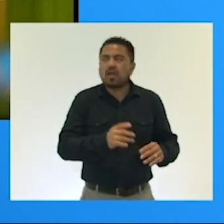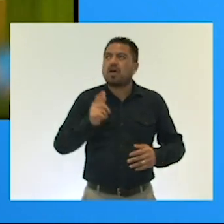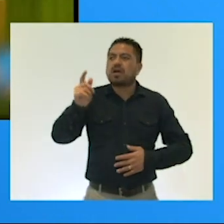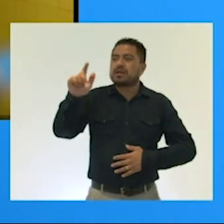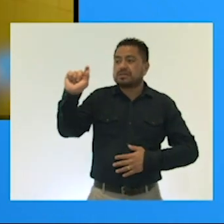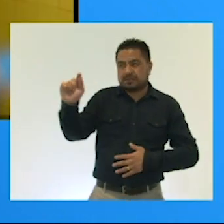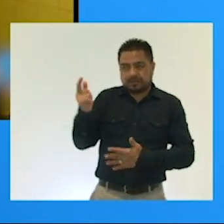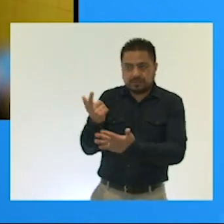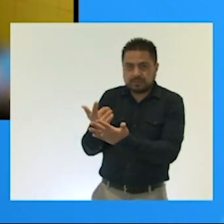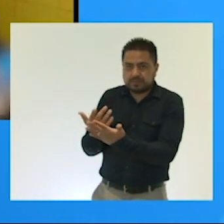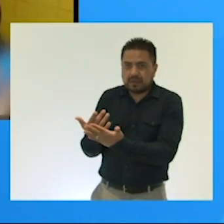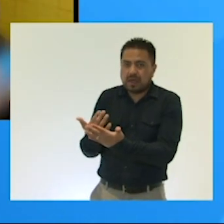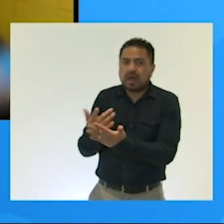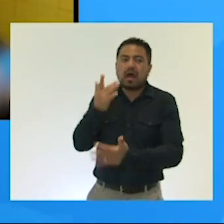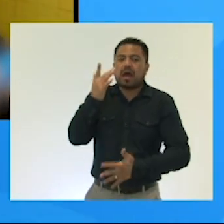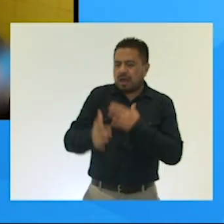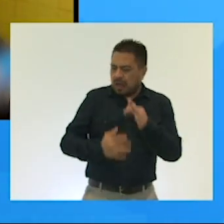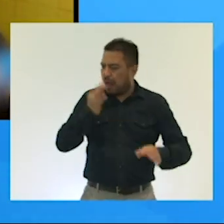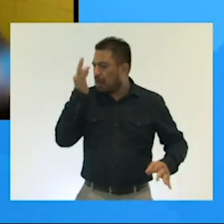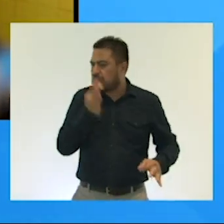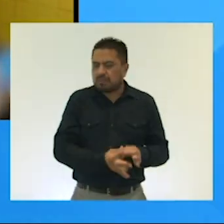¡Espera! ¡Listo!